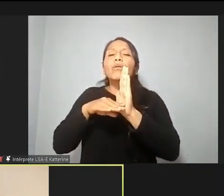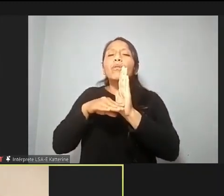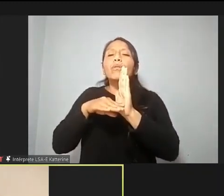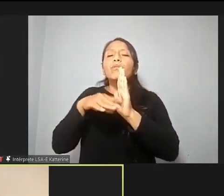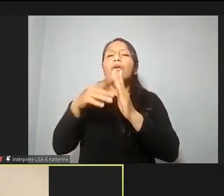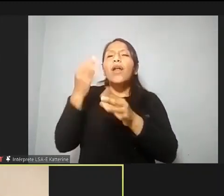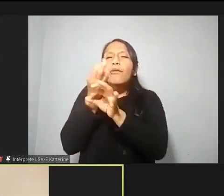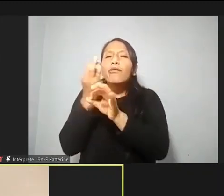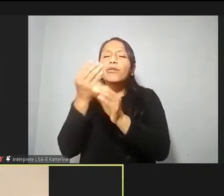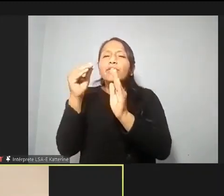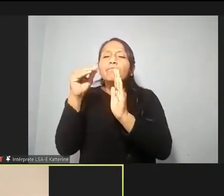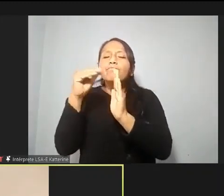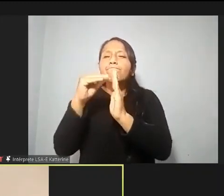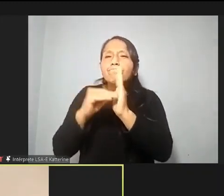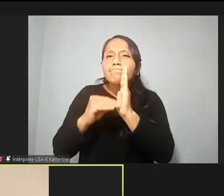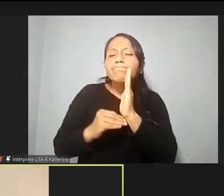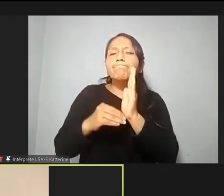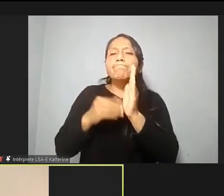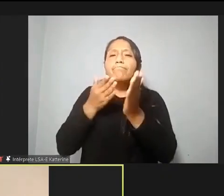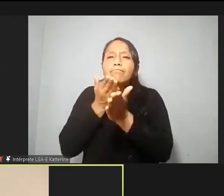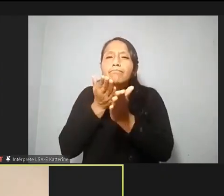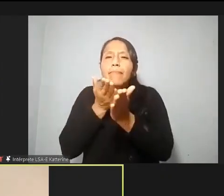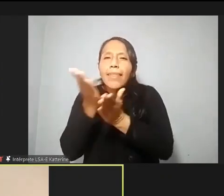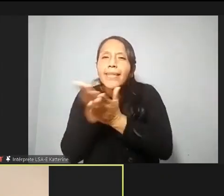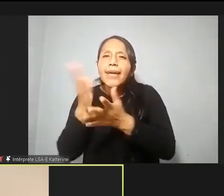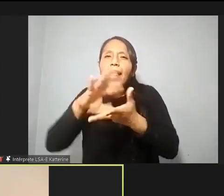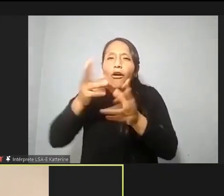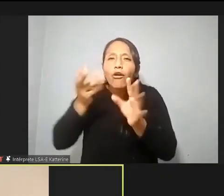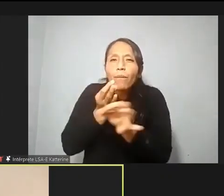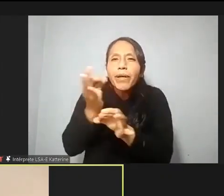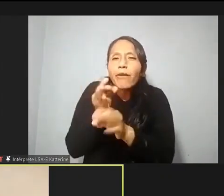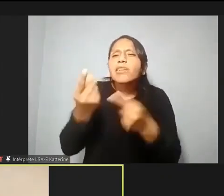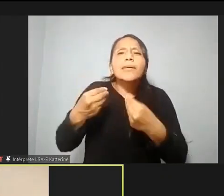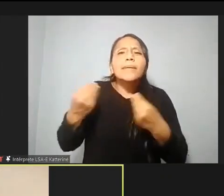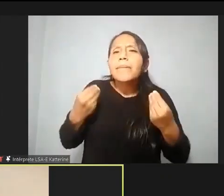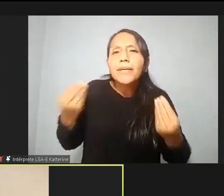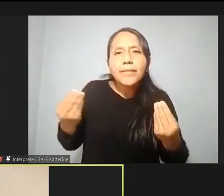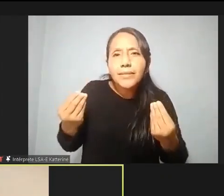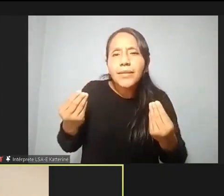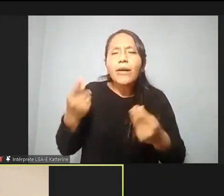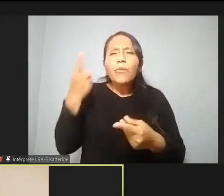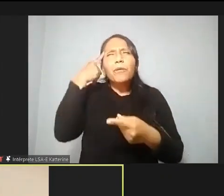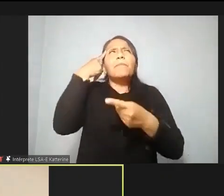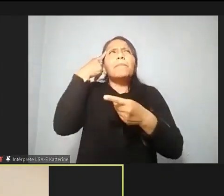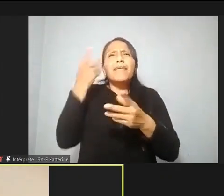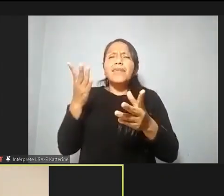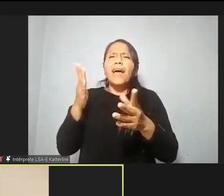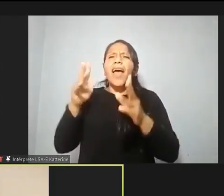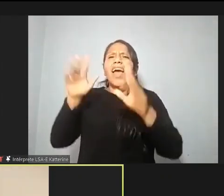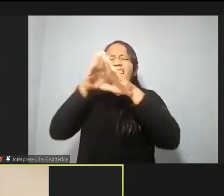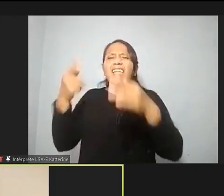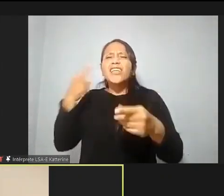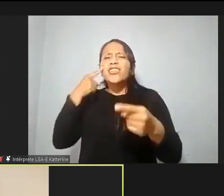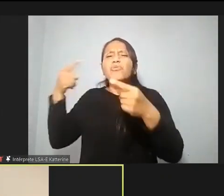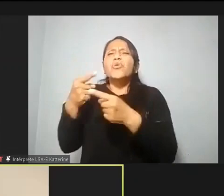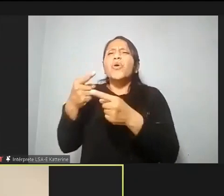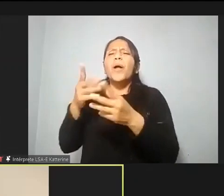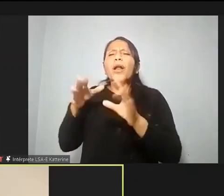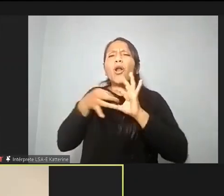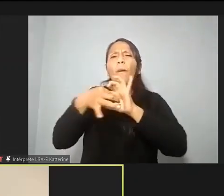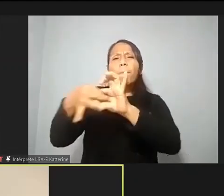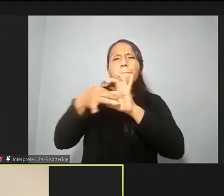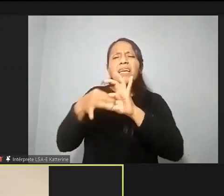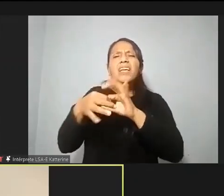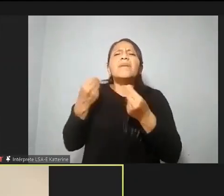esas currículas de las materias, con lo pedagógico? ¿Cómo se piensa en habitar esas instituciones y los vínculos? ¿Qué pasa con ese